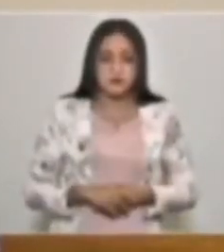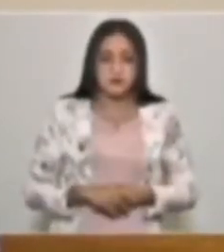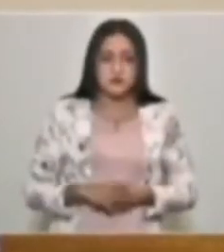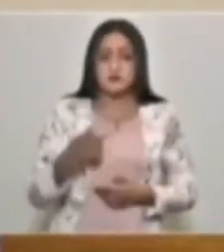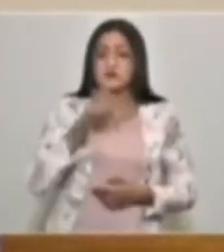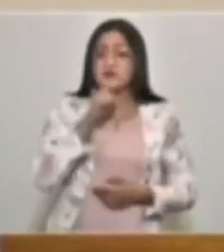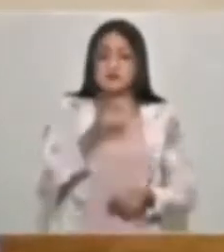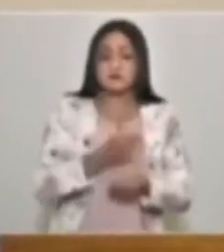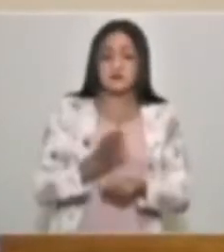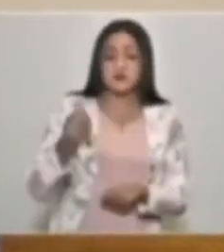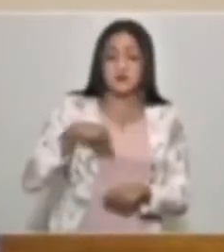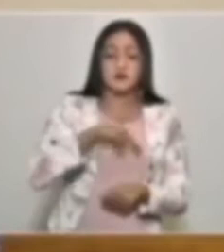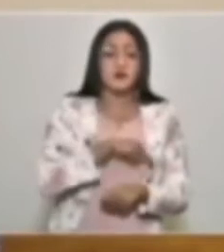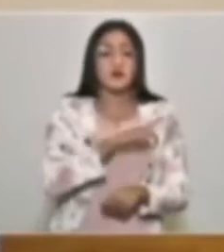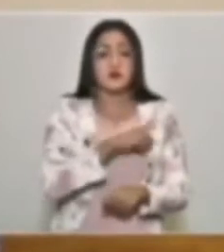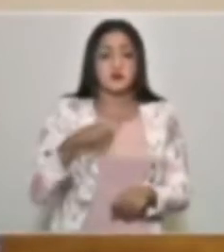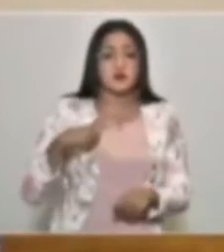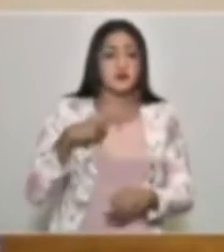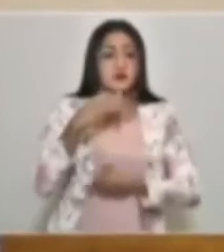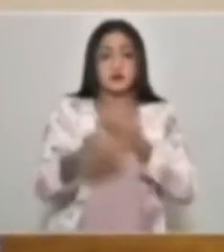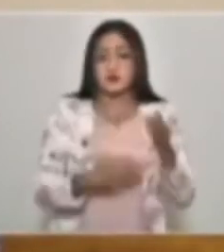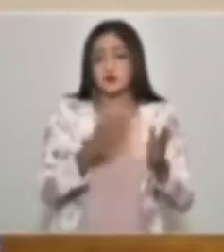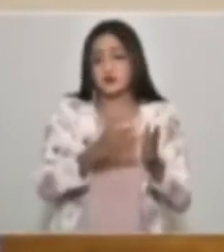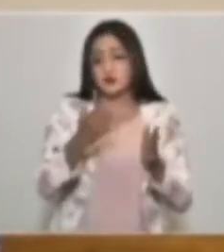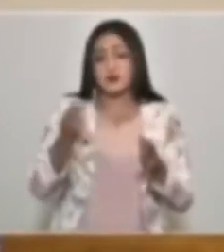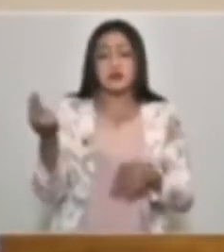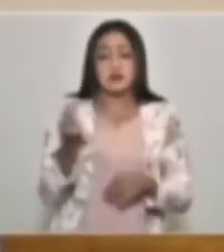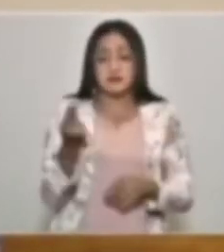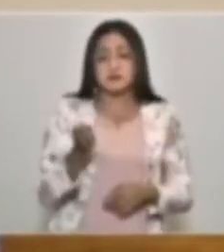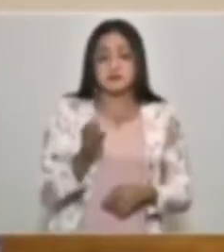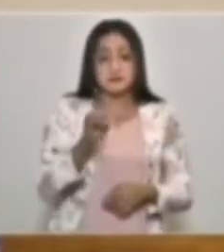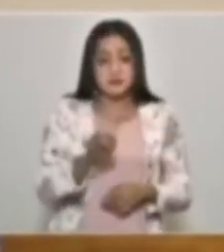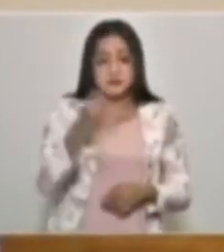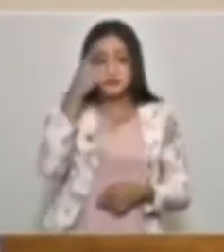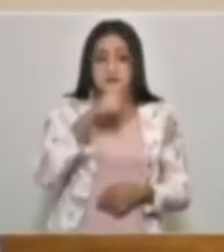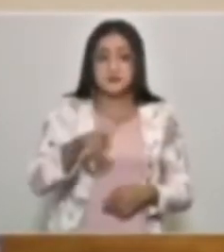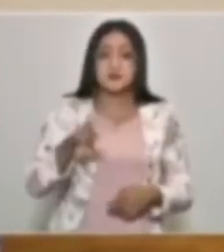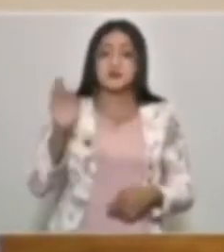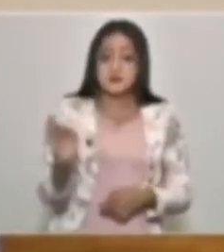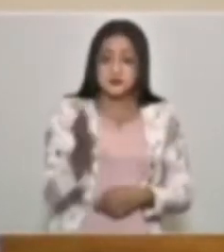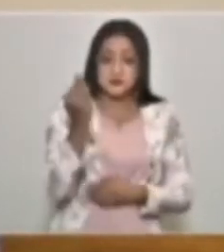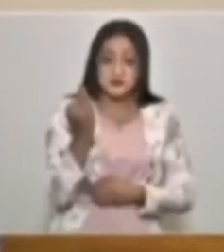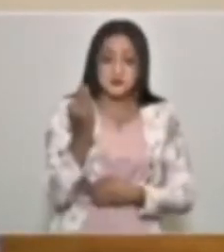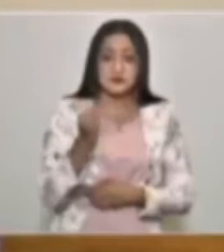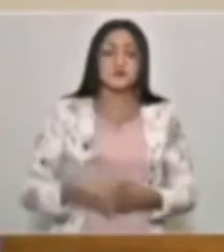Pero también nosotros tenemos que hacer todo, darlos todos los pasos necesarios para que la Federación